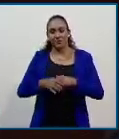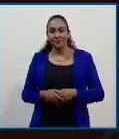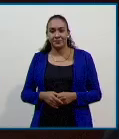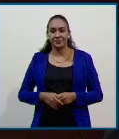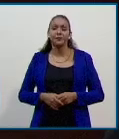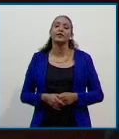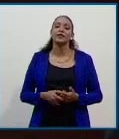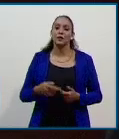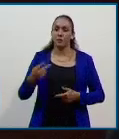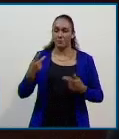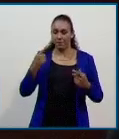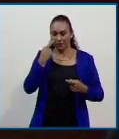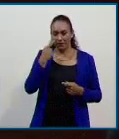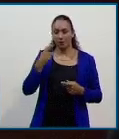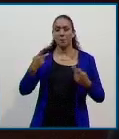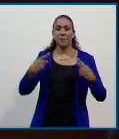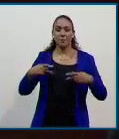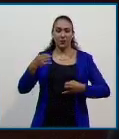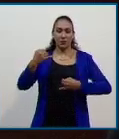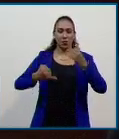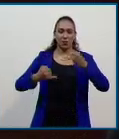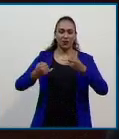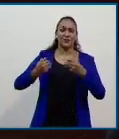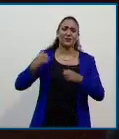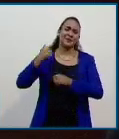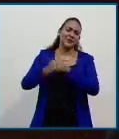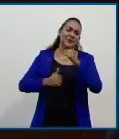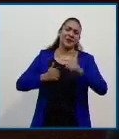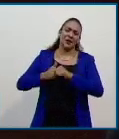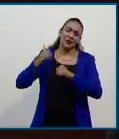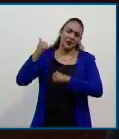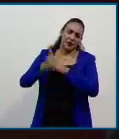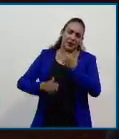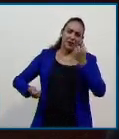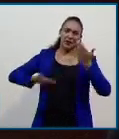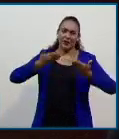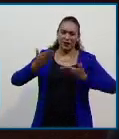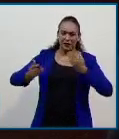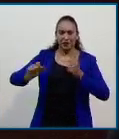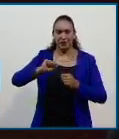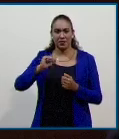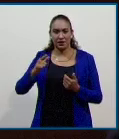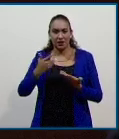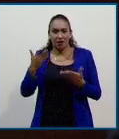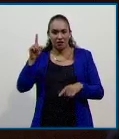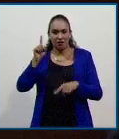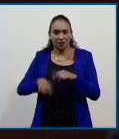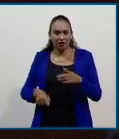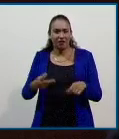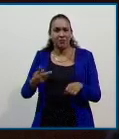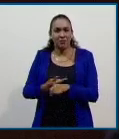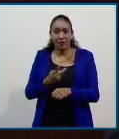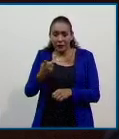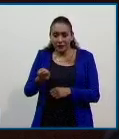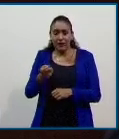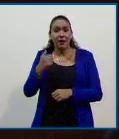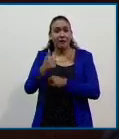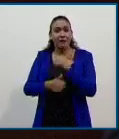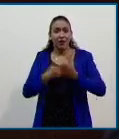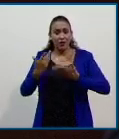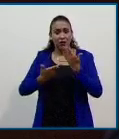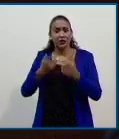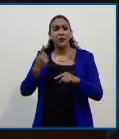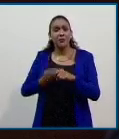parte superior, la deja trunca y descompone el sentido de la carrera judicial. Se le cortan